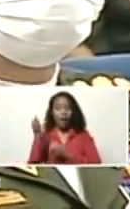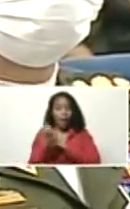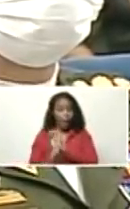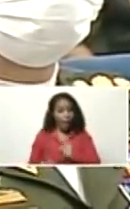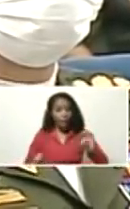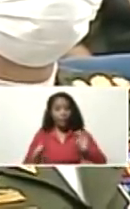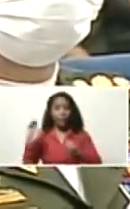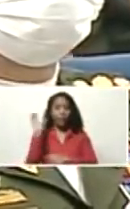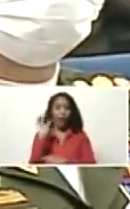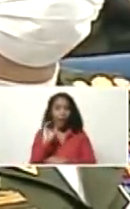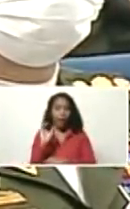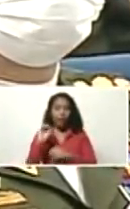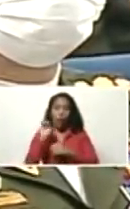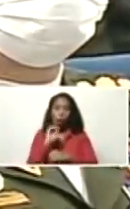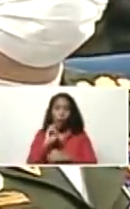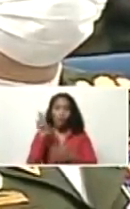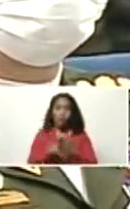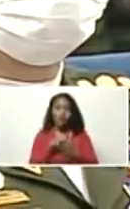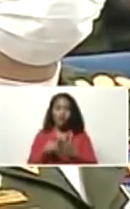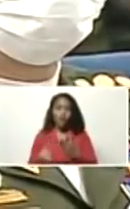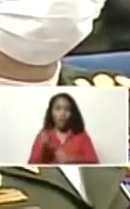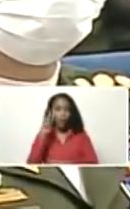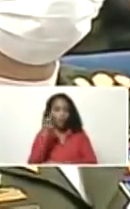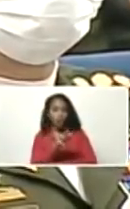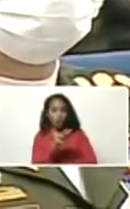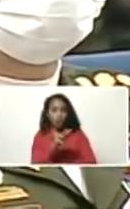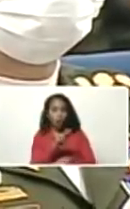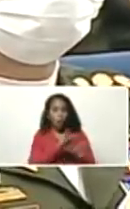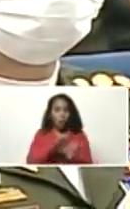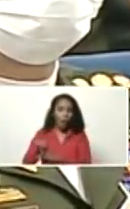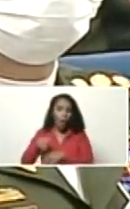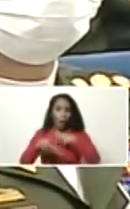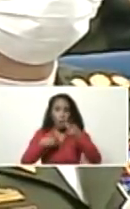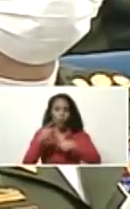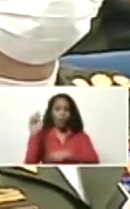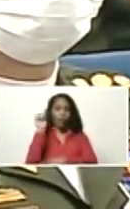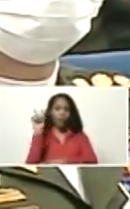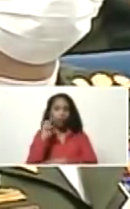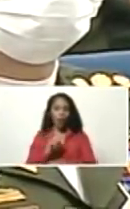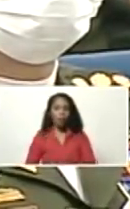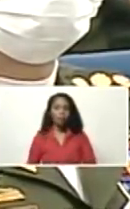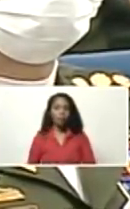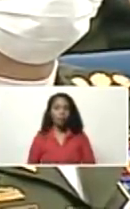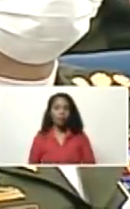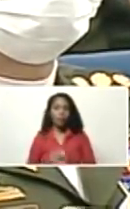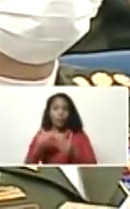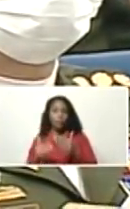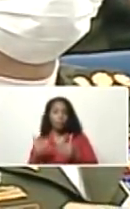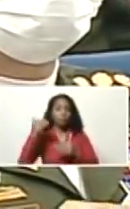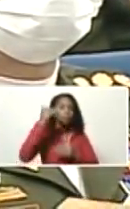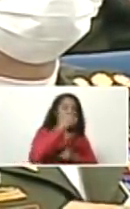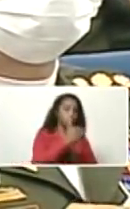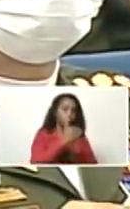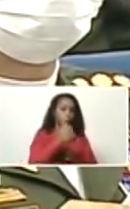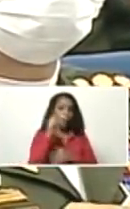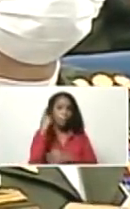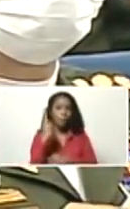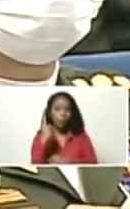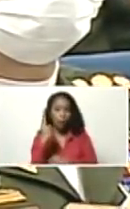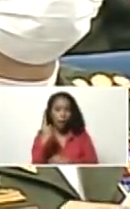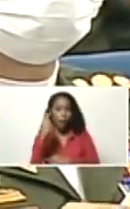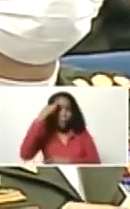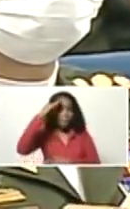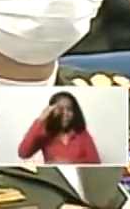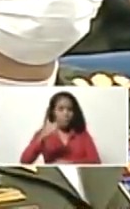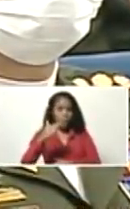o aberrantes ejecutores de la visión apartheid de la política venezolana. Pasaron a primer plano el vicealmirante